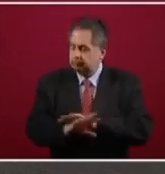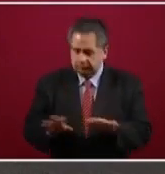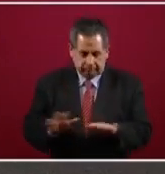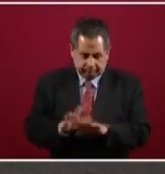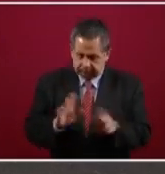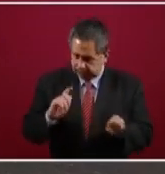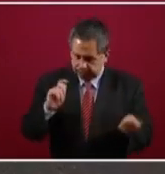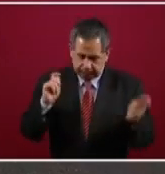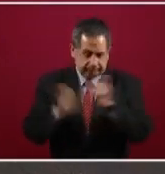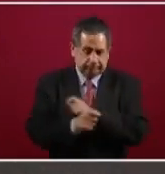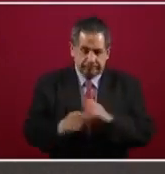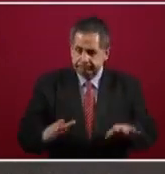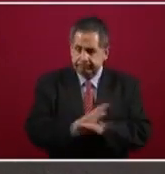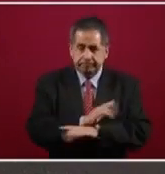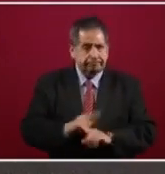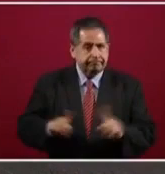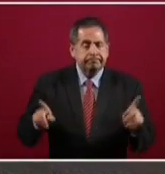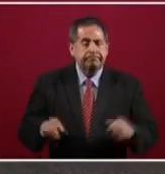cambió.